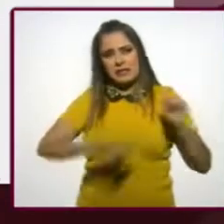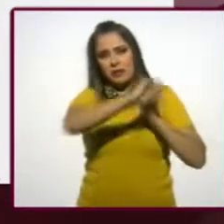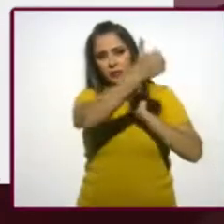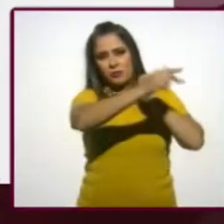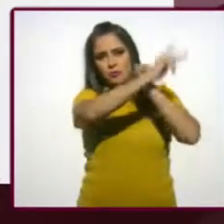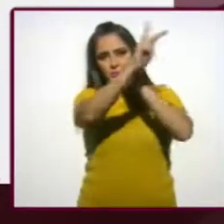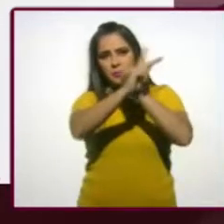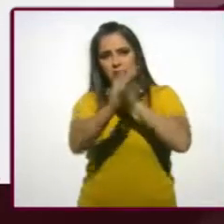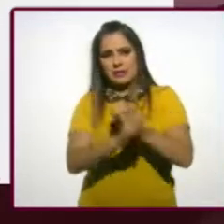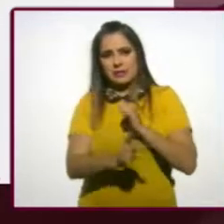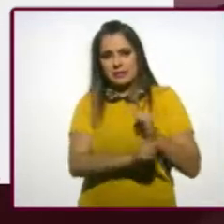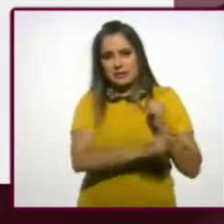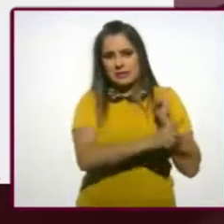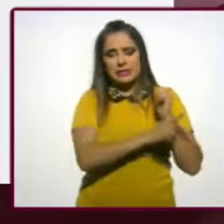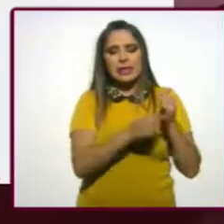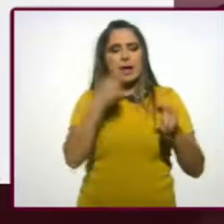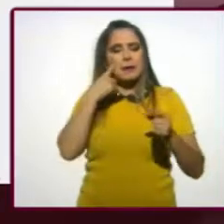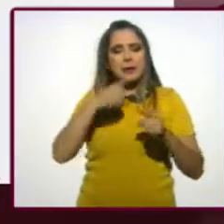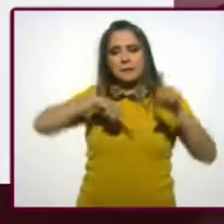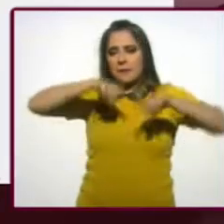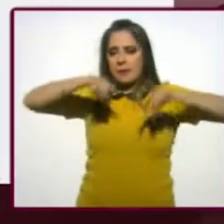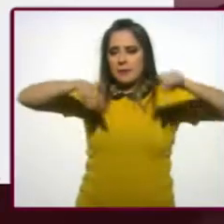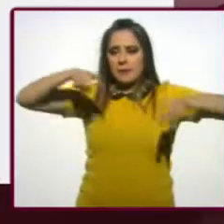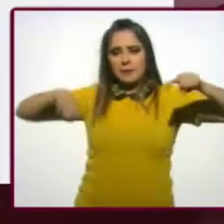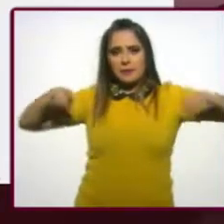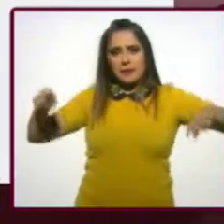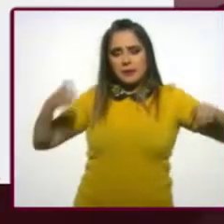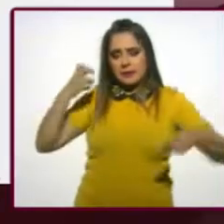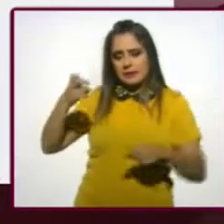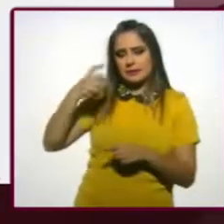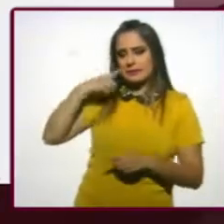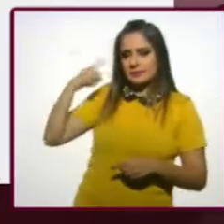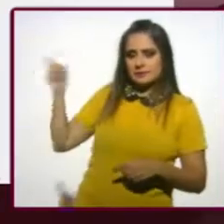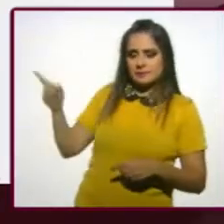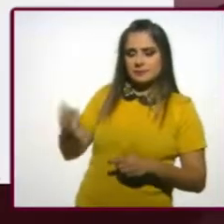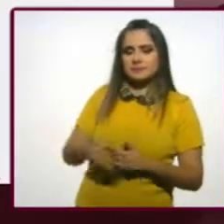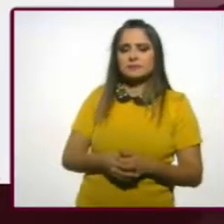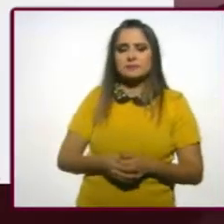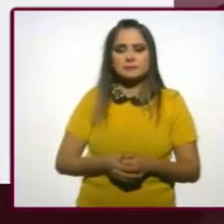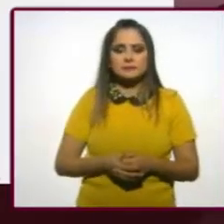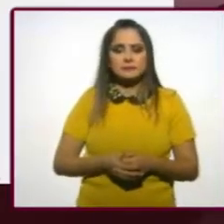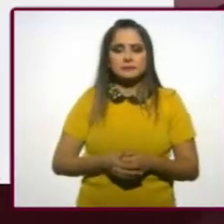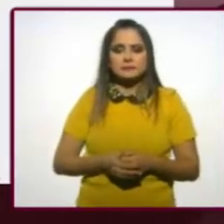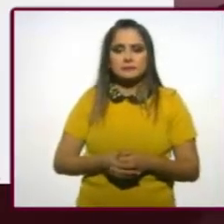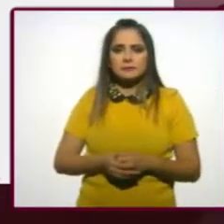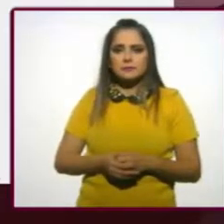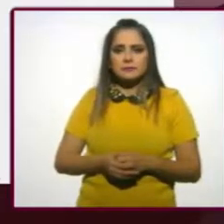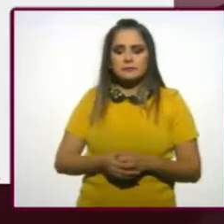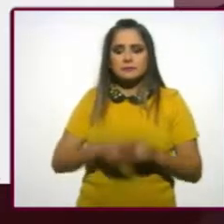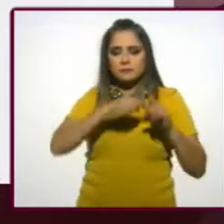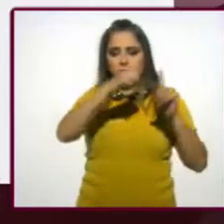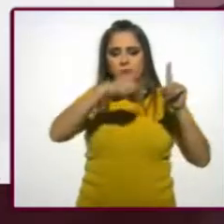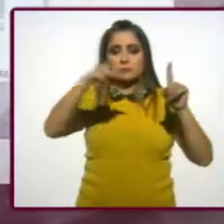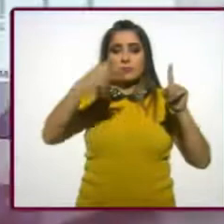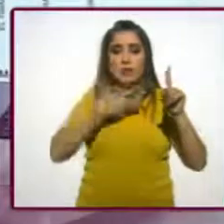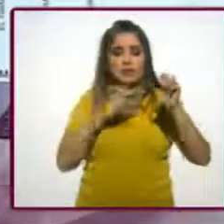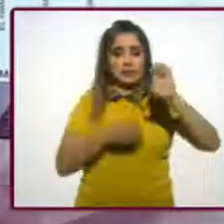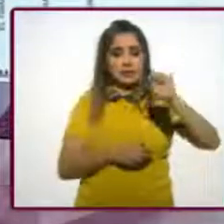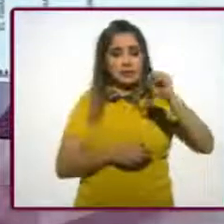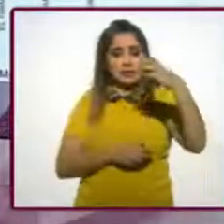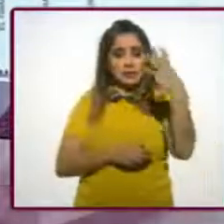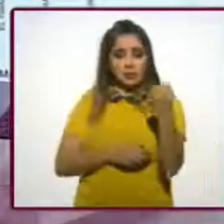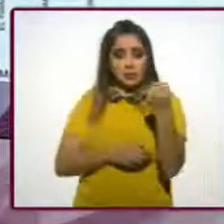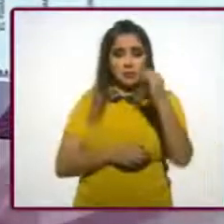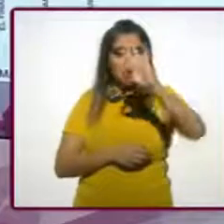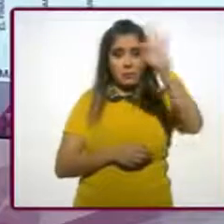mundo. Esta es como la medición internacional universal. Si ven, en nuestra propia serie hay un salto de 69%,